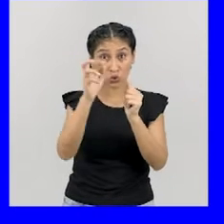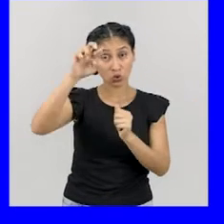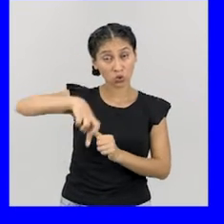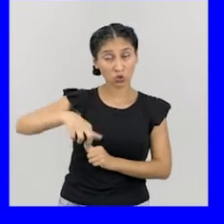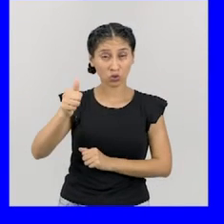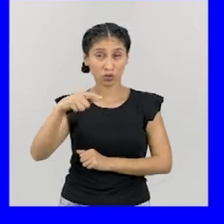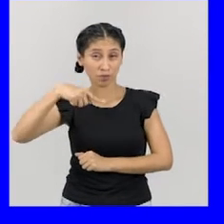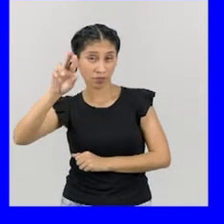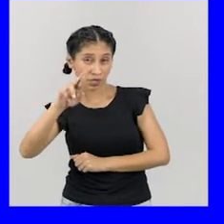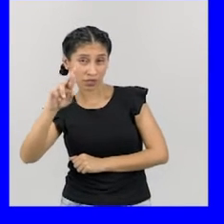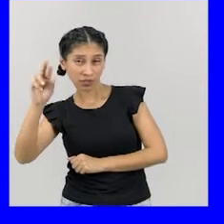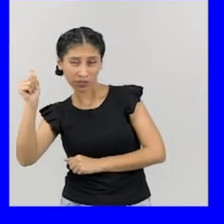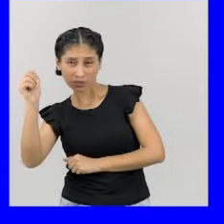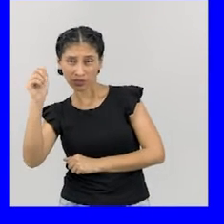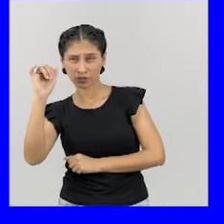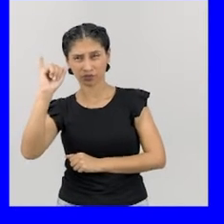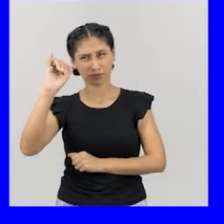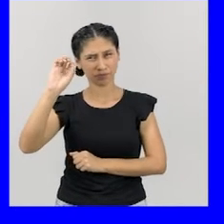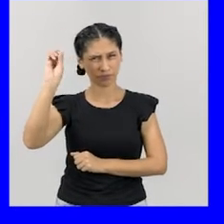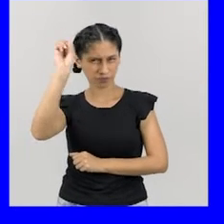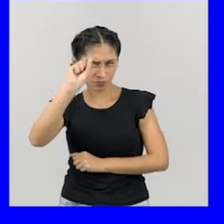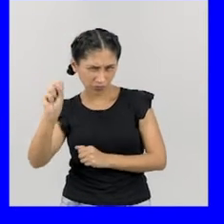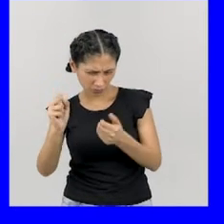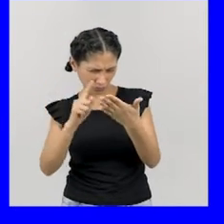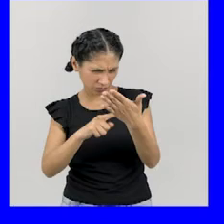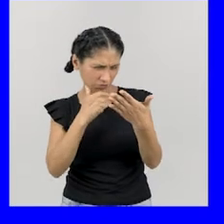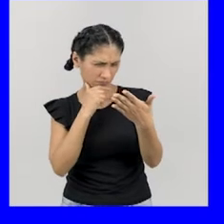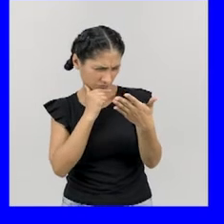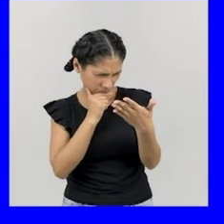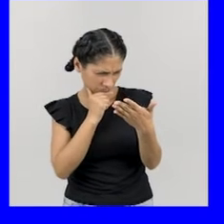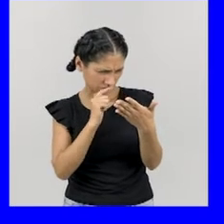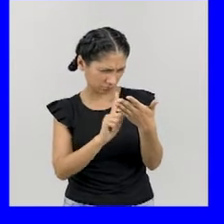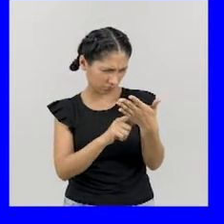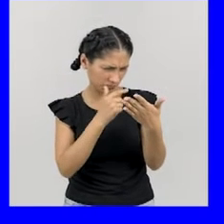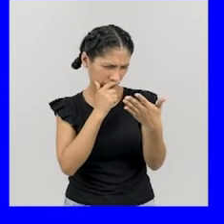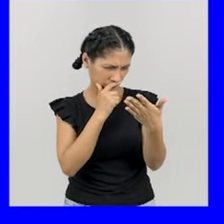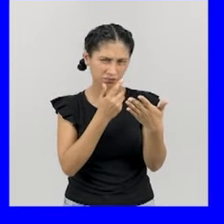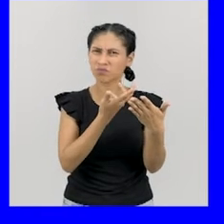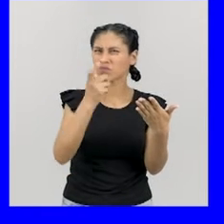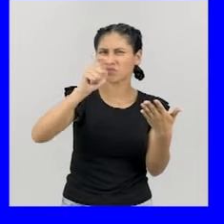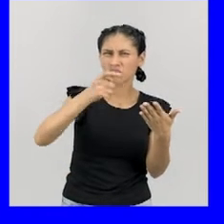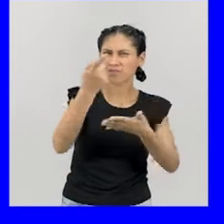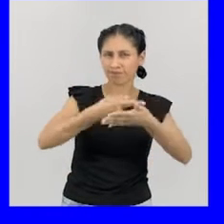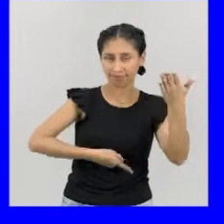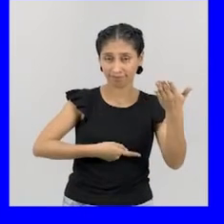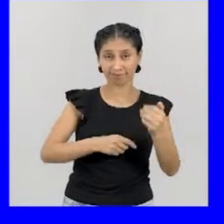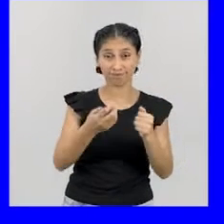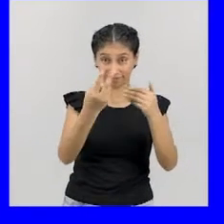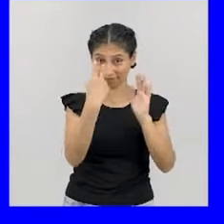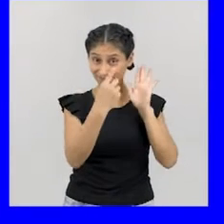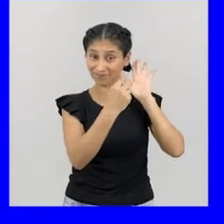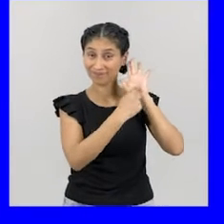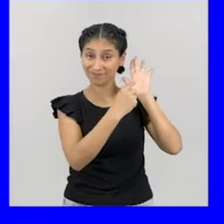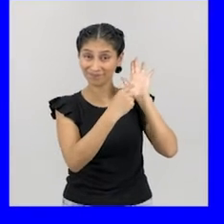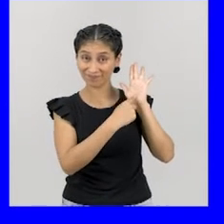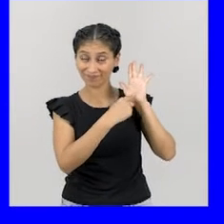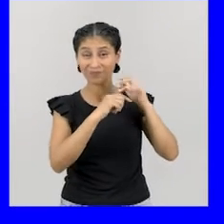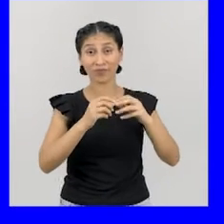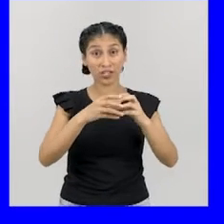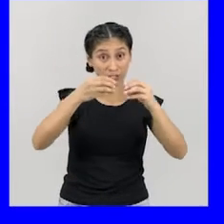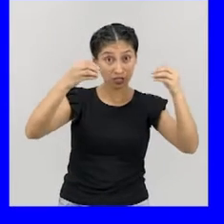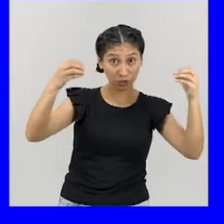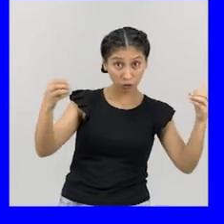párrafos. Para que un texto resulte cohesionado es necesario, entre otros aspectos, emplear conectores entre